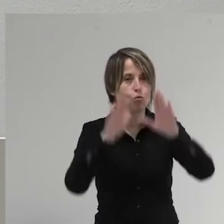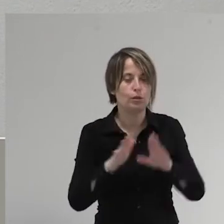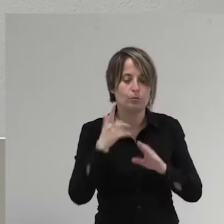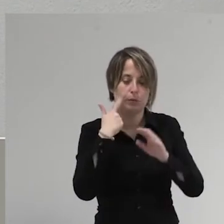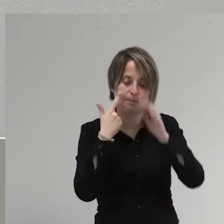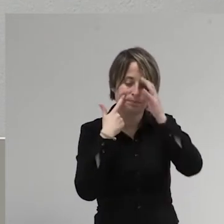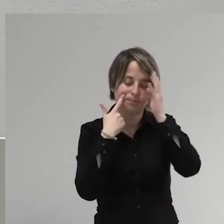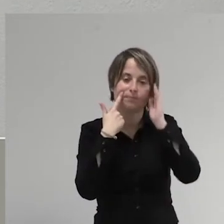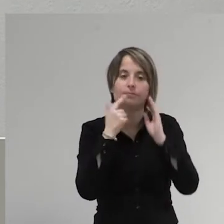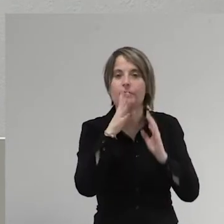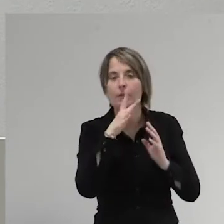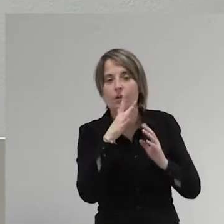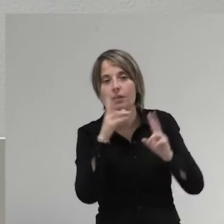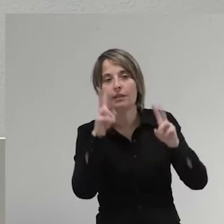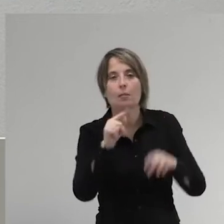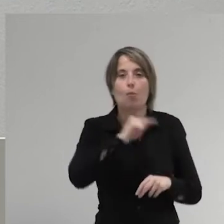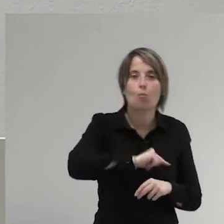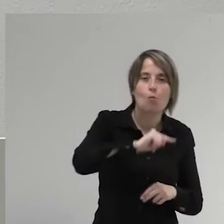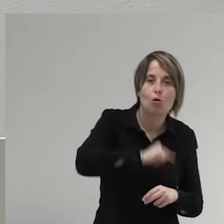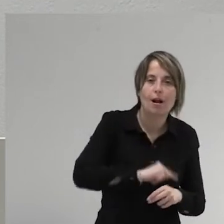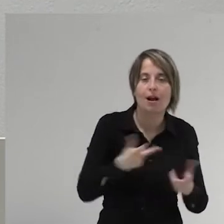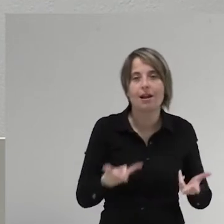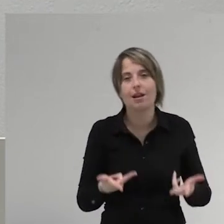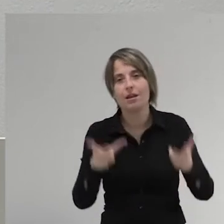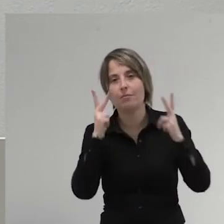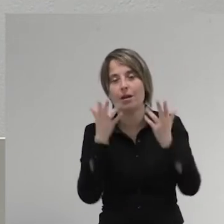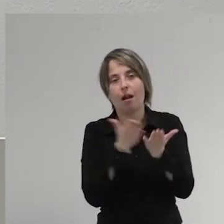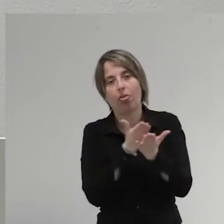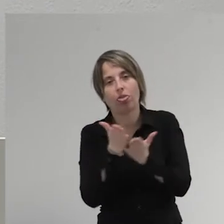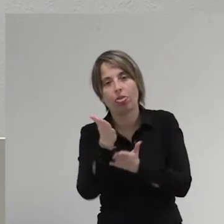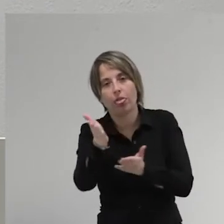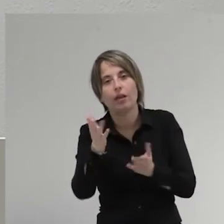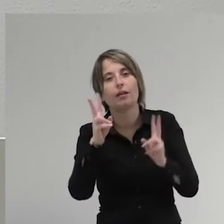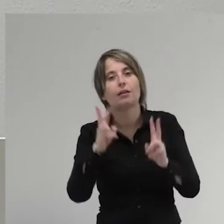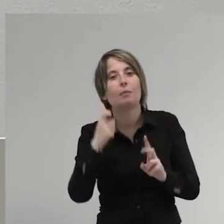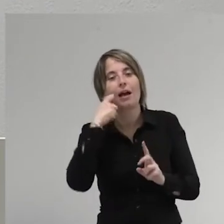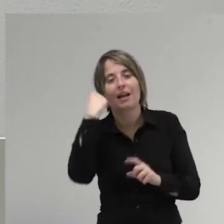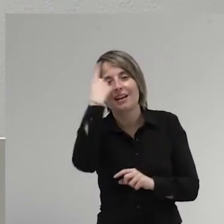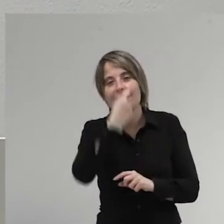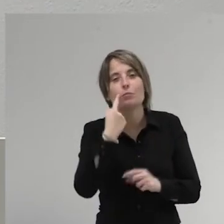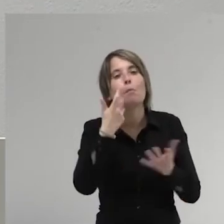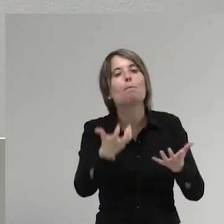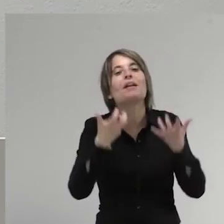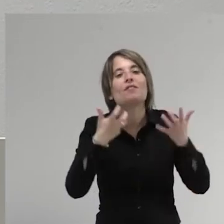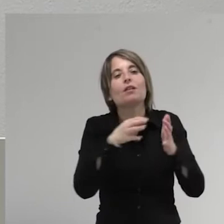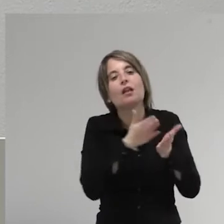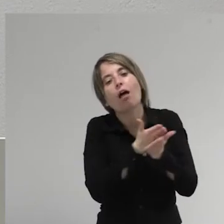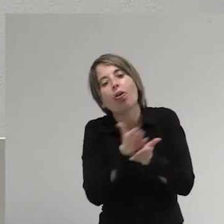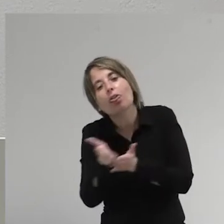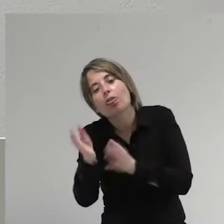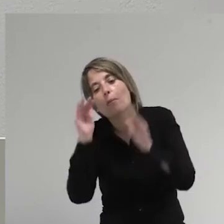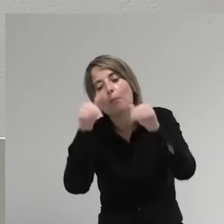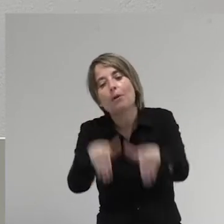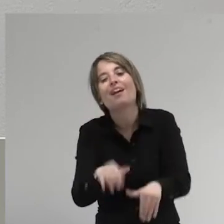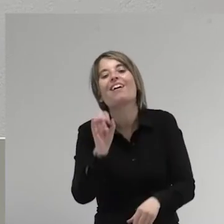un poco la deriva liberal y moral, ¿no?, que he dicho al principio del antirracismo, ¿a quién le beneficia esta deriva? Y